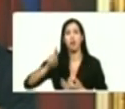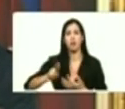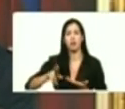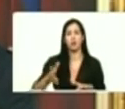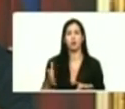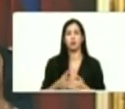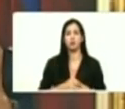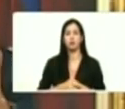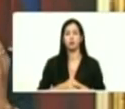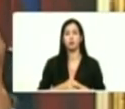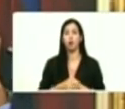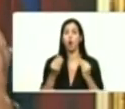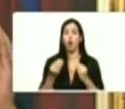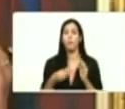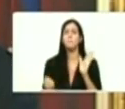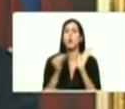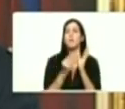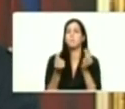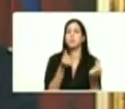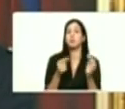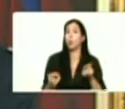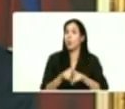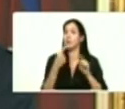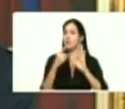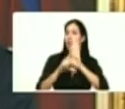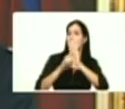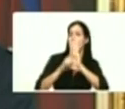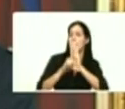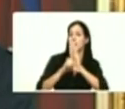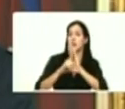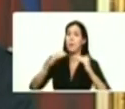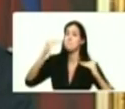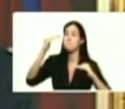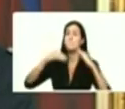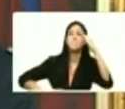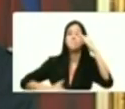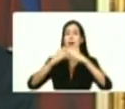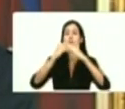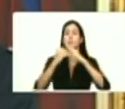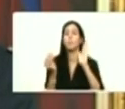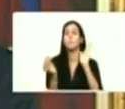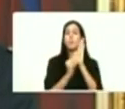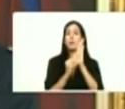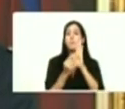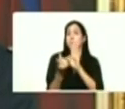y el criterio de precios justos que está en la ley y de precio máximo de venta del público